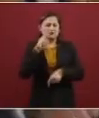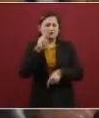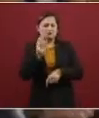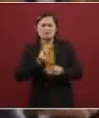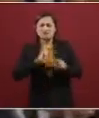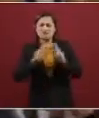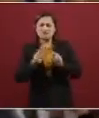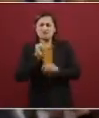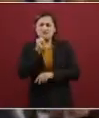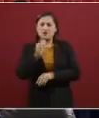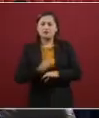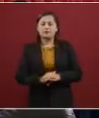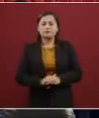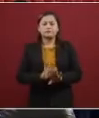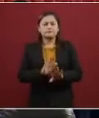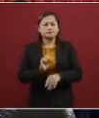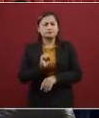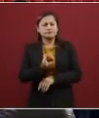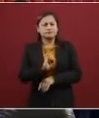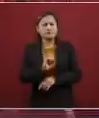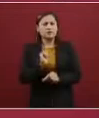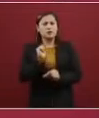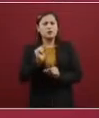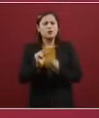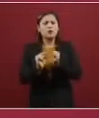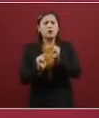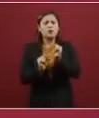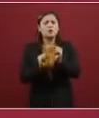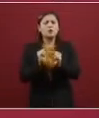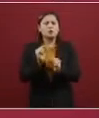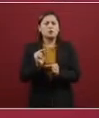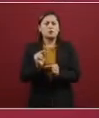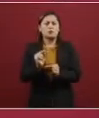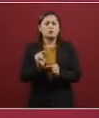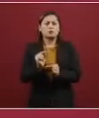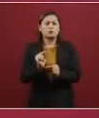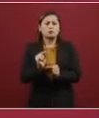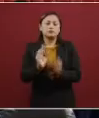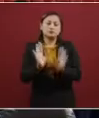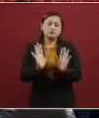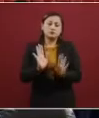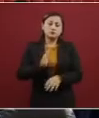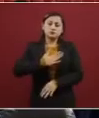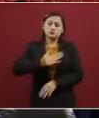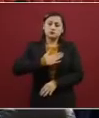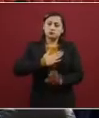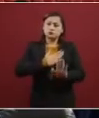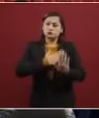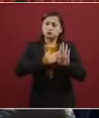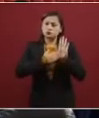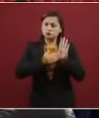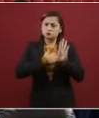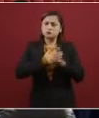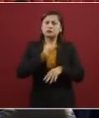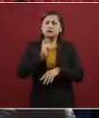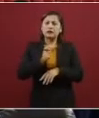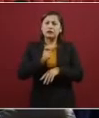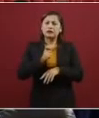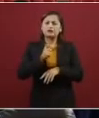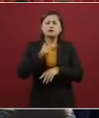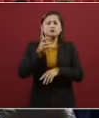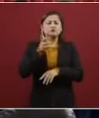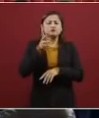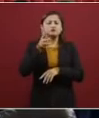vamos poco a poco mi compromiso es que van a bajar